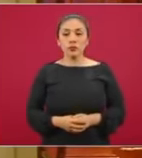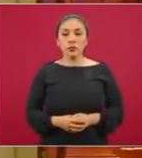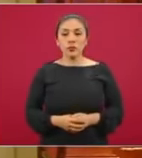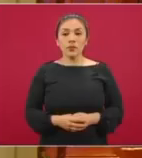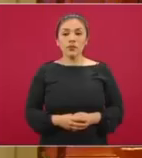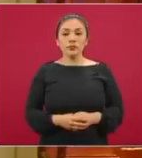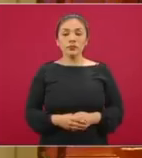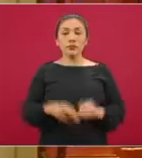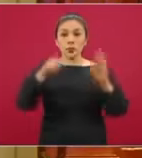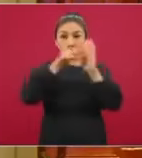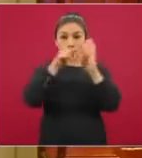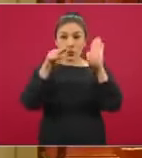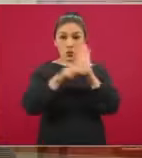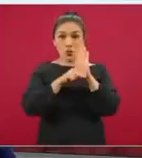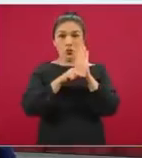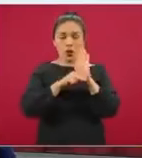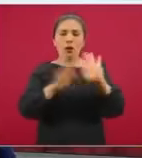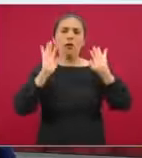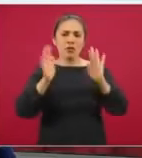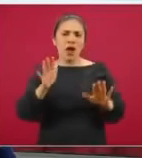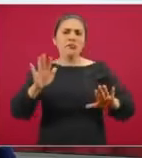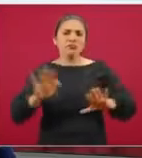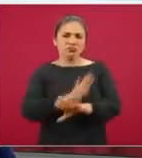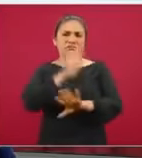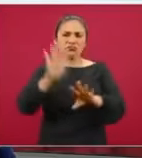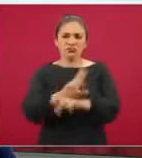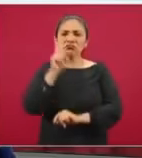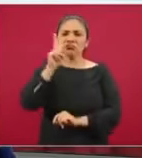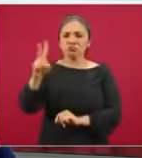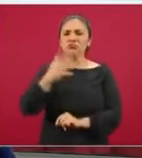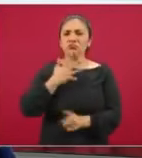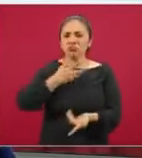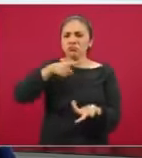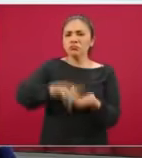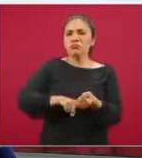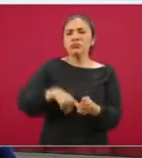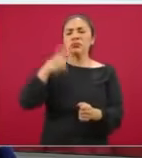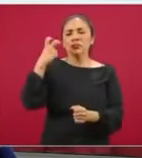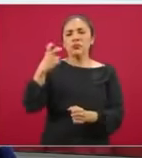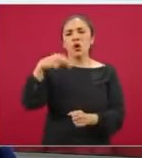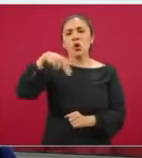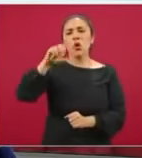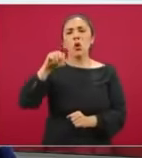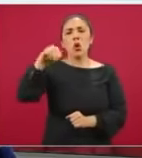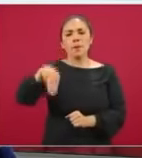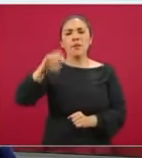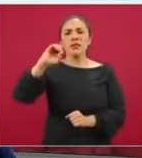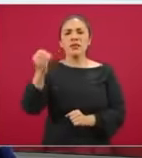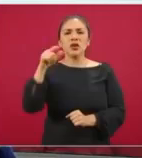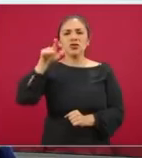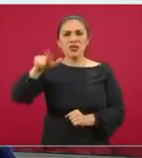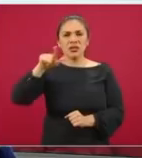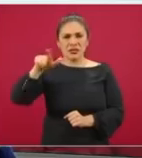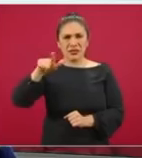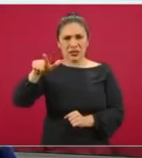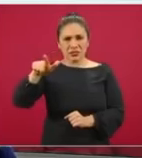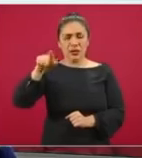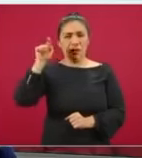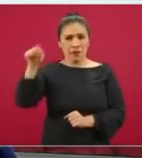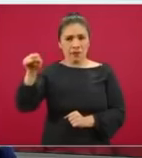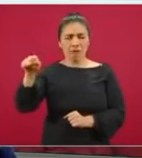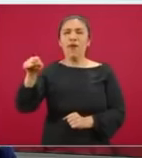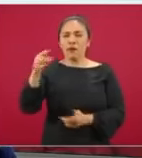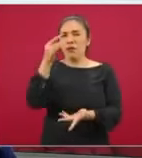La normatividad está actualizada, la tenemos disponible en la norma oficial 017, la